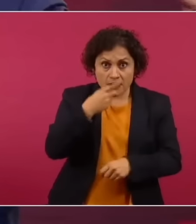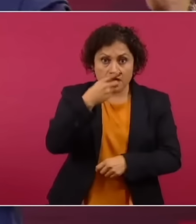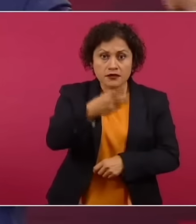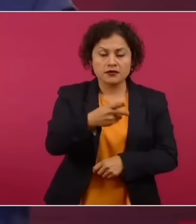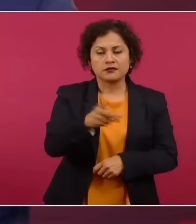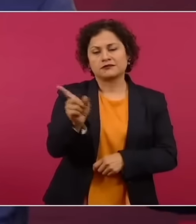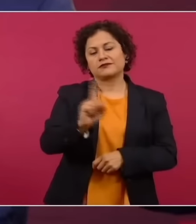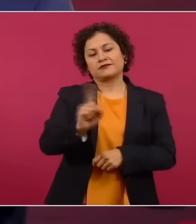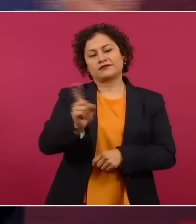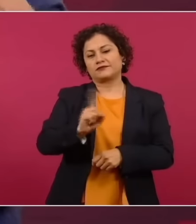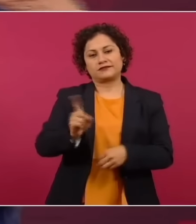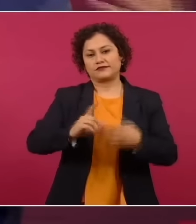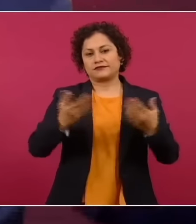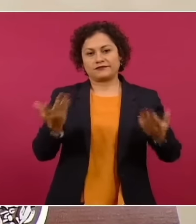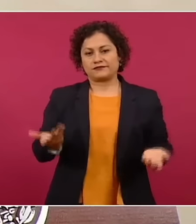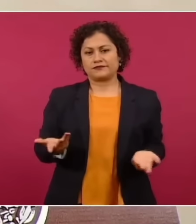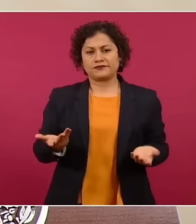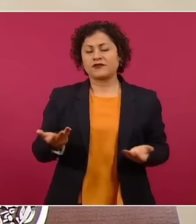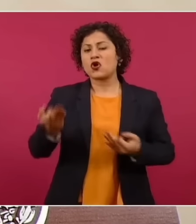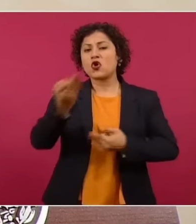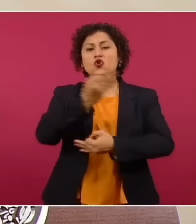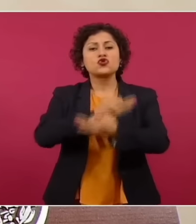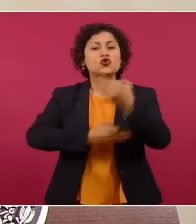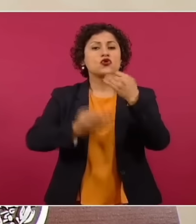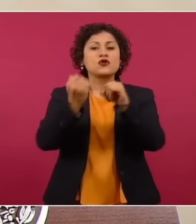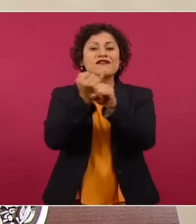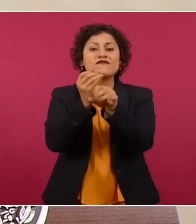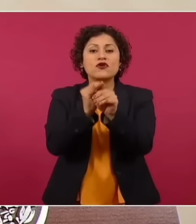sale. Es que ya no hay